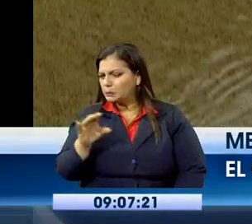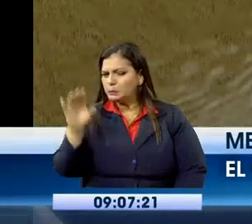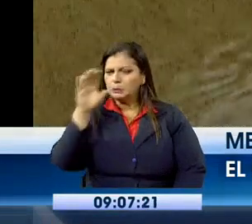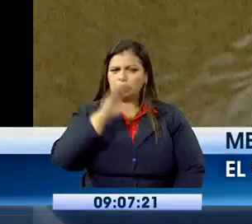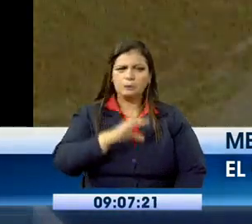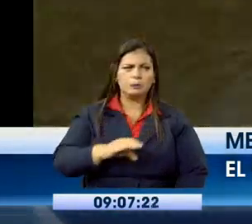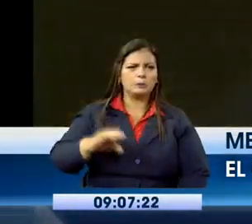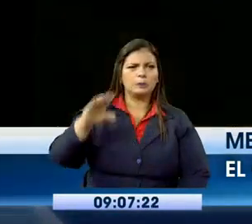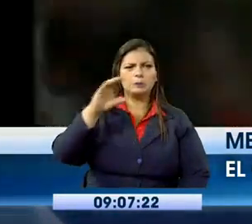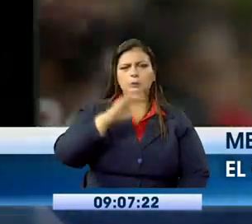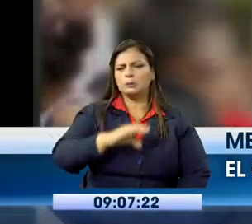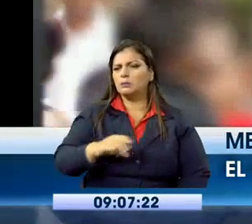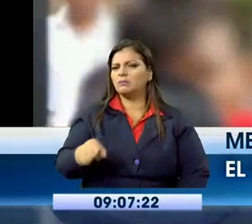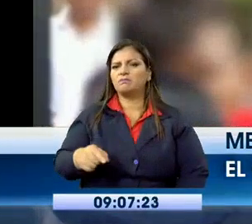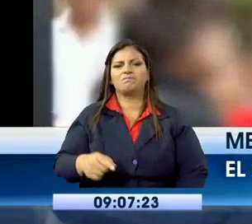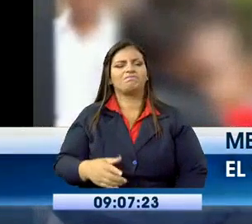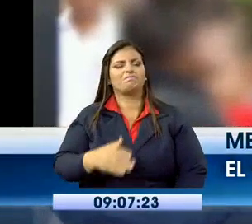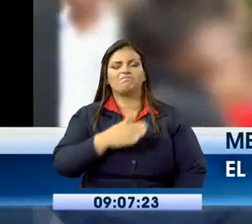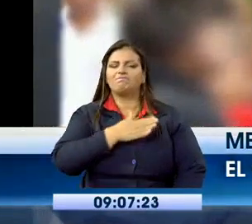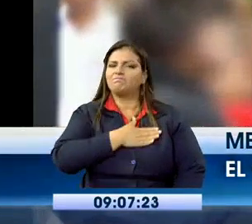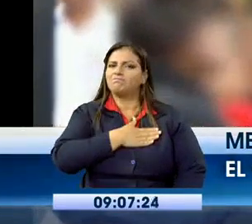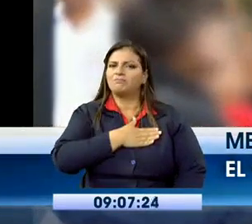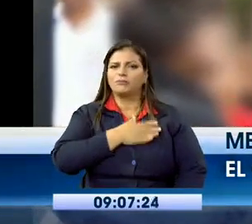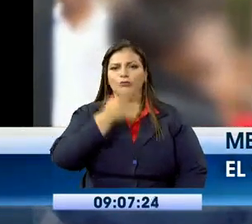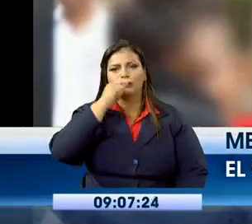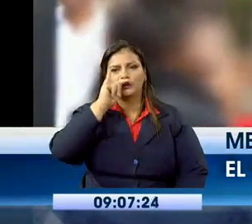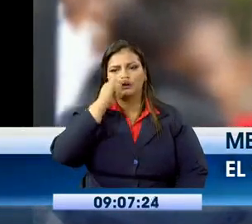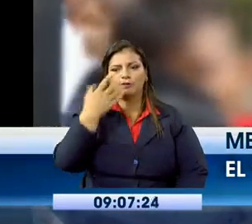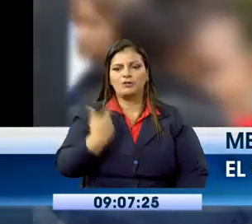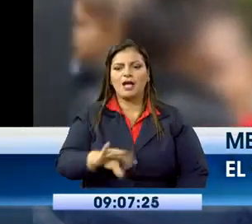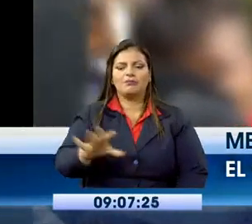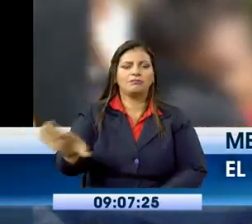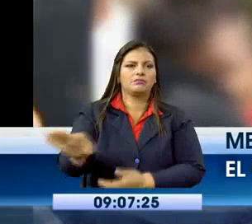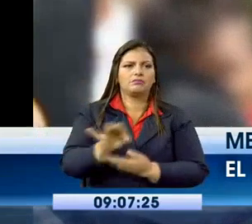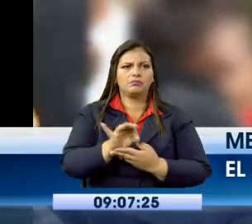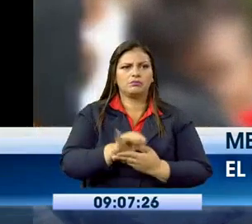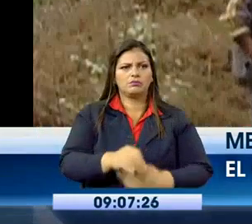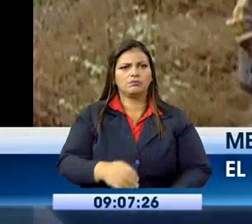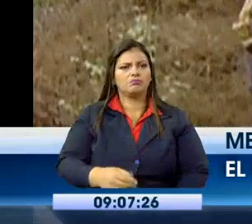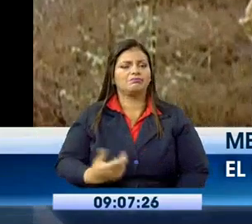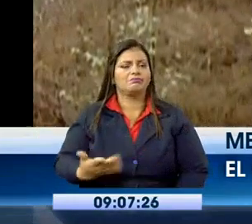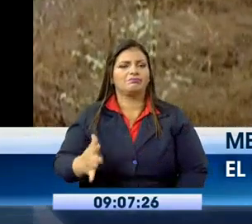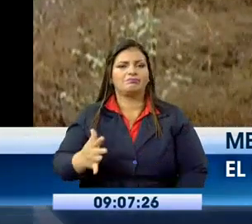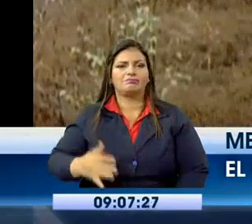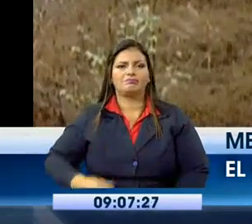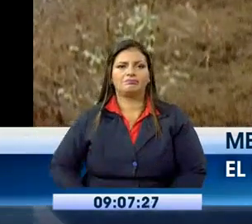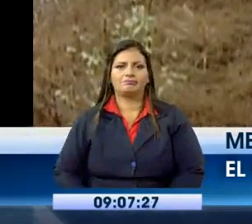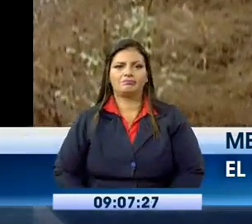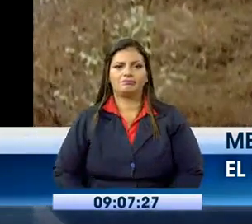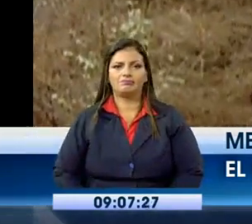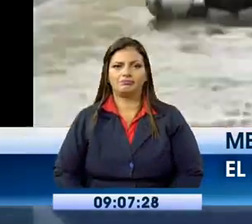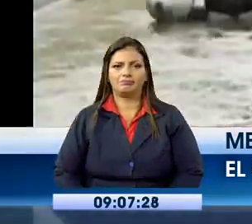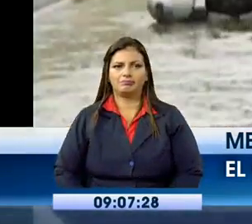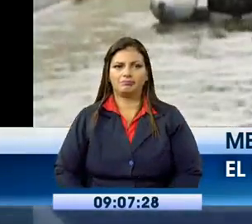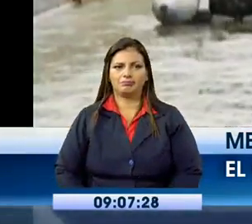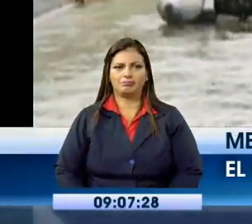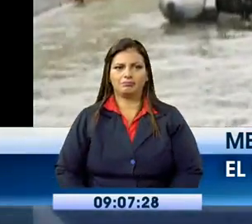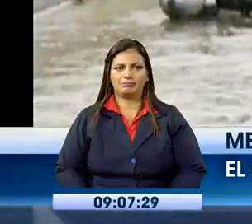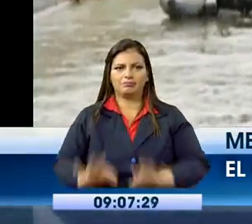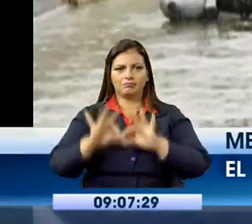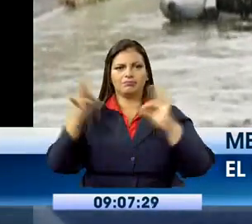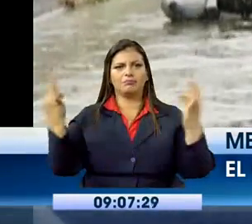rastreando, pero lamentablemente no hemos encontrado a nadie, hemos inclusive ingresado a un túnel de aproximadamente 8 kilómetros. Familiares, paso a paso y minuto a